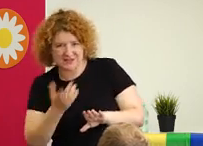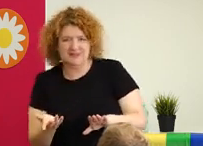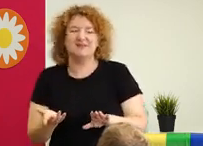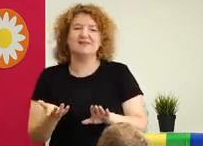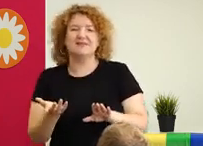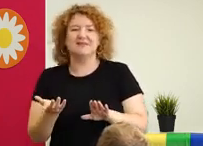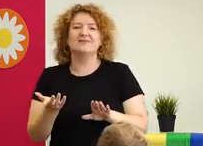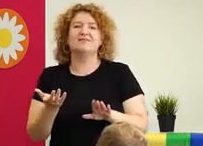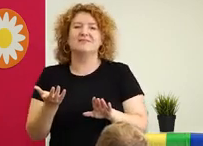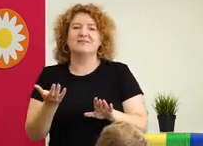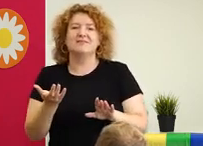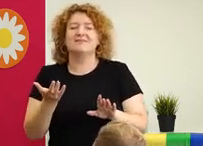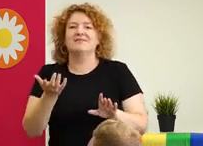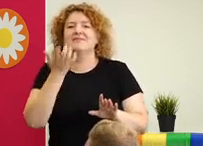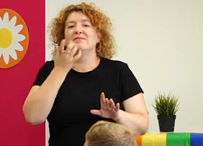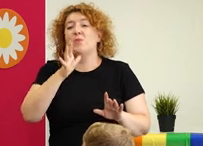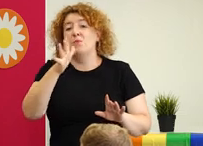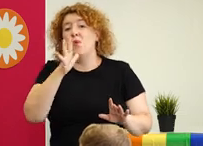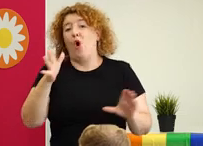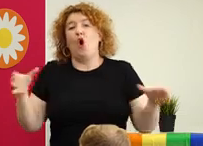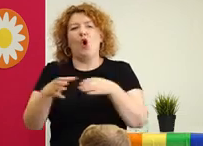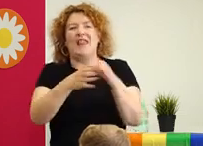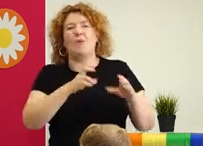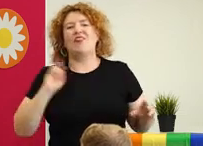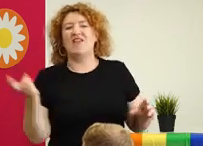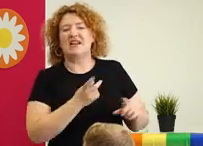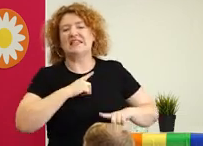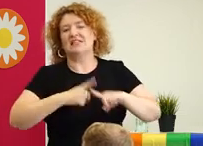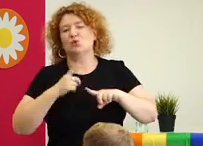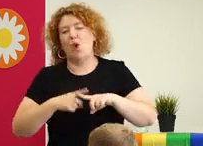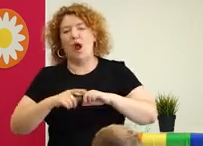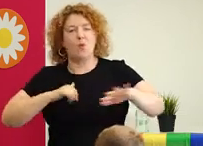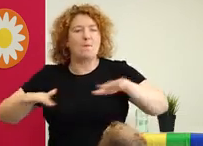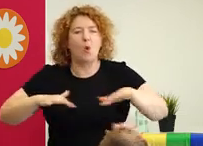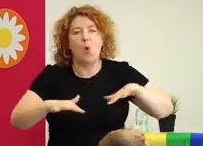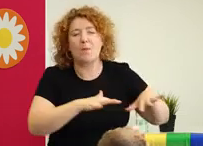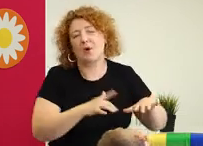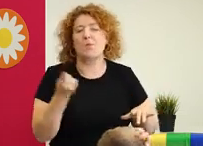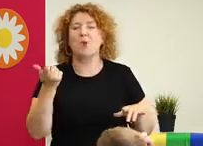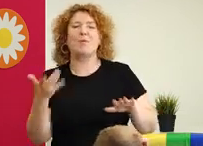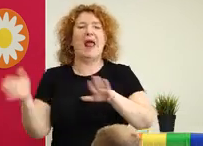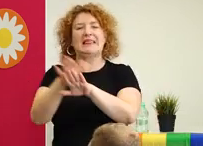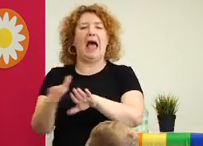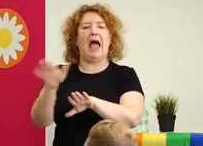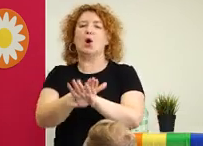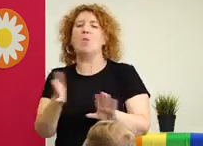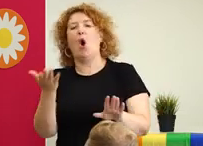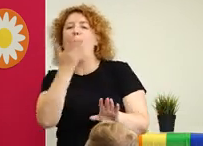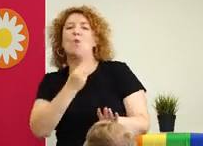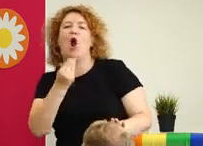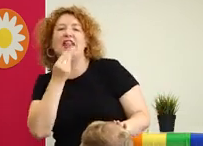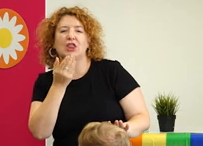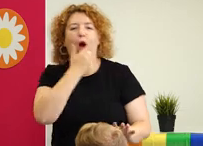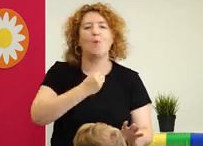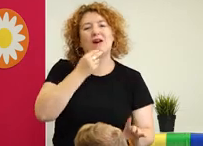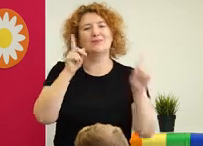la diversidad sexual han hecho en España, que hubo un momento en que para blanquear o para lavarle la cara a